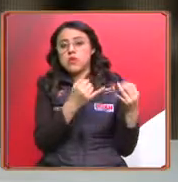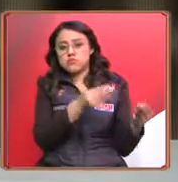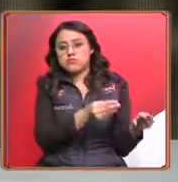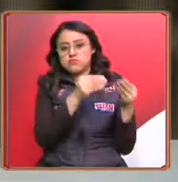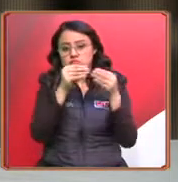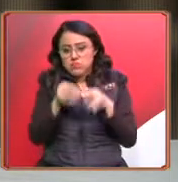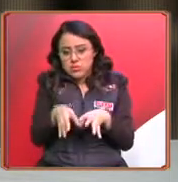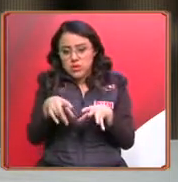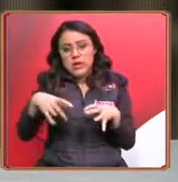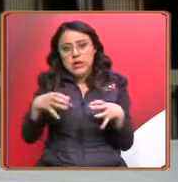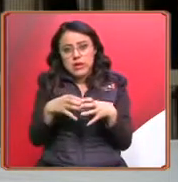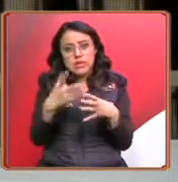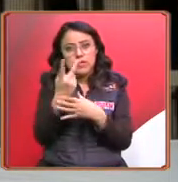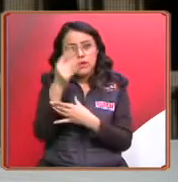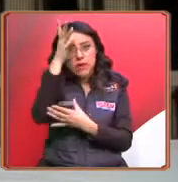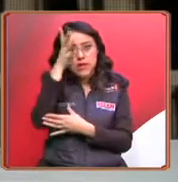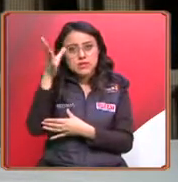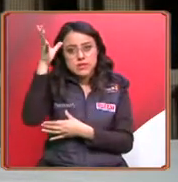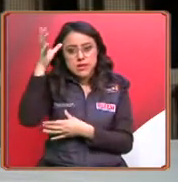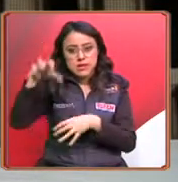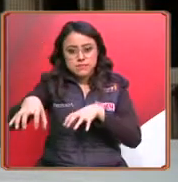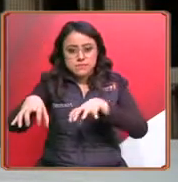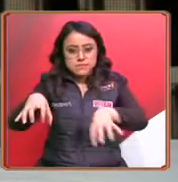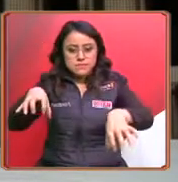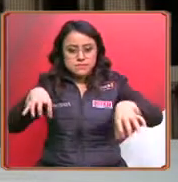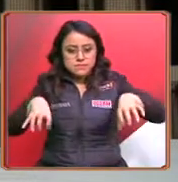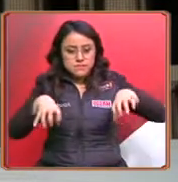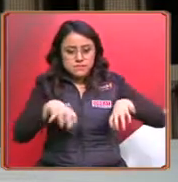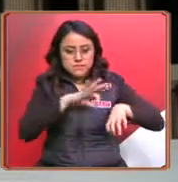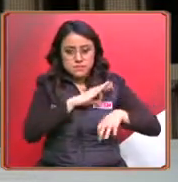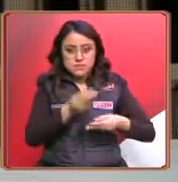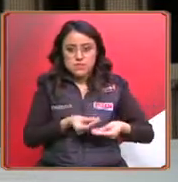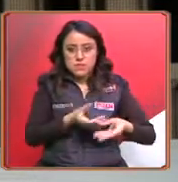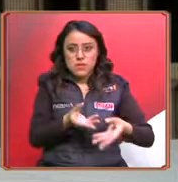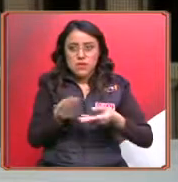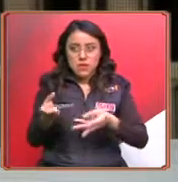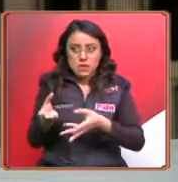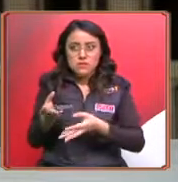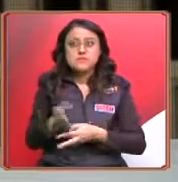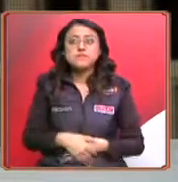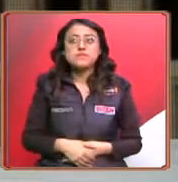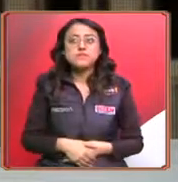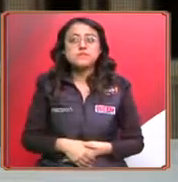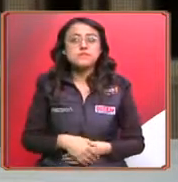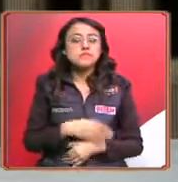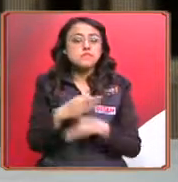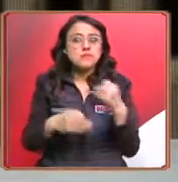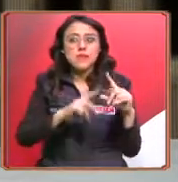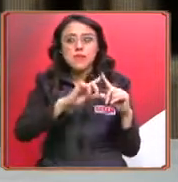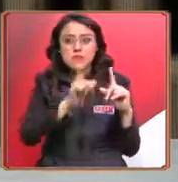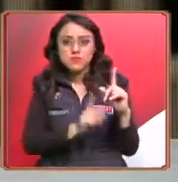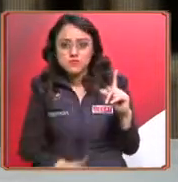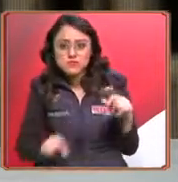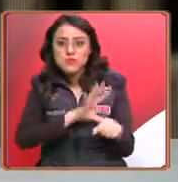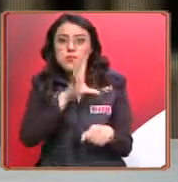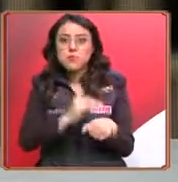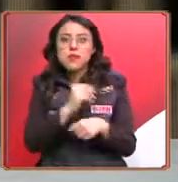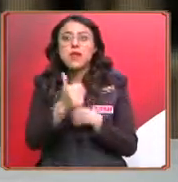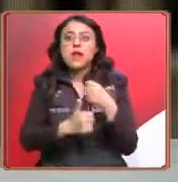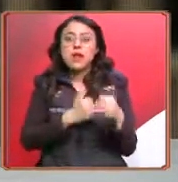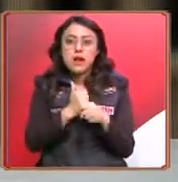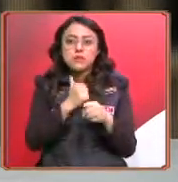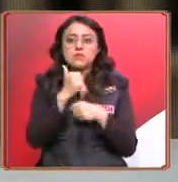televisiones aztecas de toda la República Mexicana y nosotros nos encargamos de entregarlos. Los entregamos en toda la República. Cada